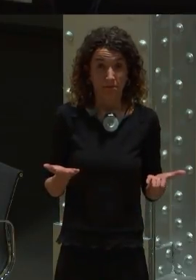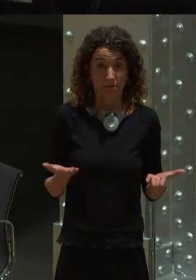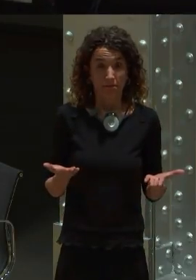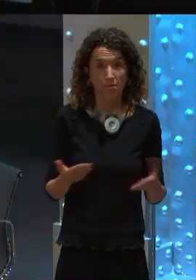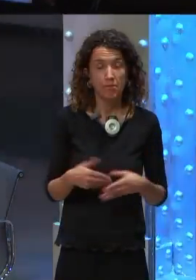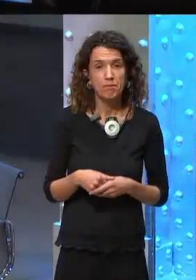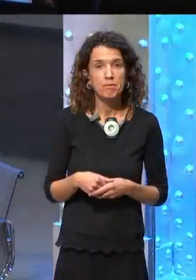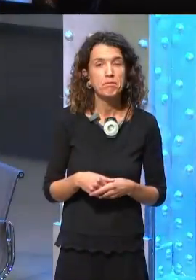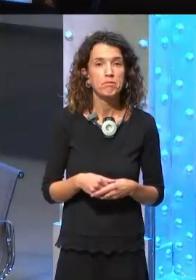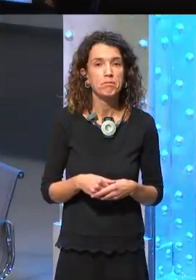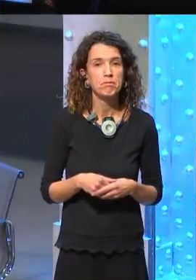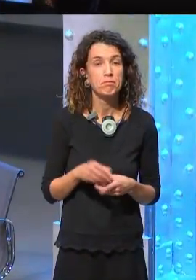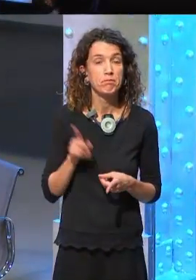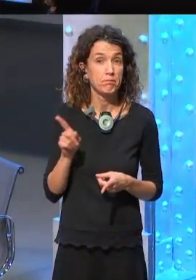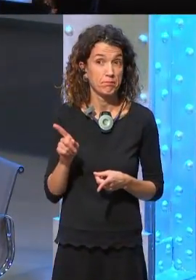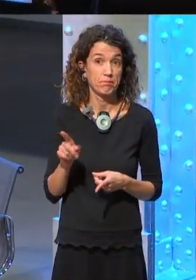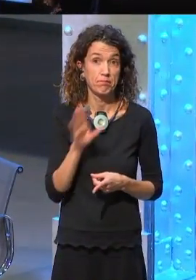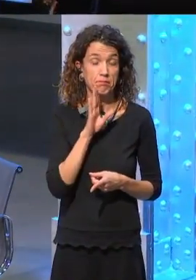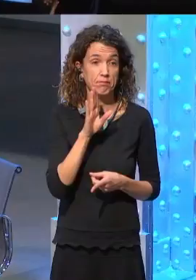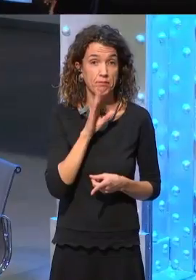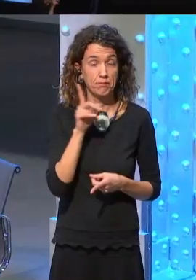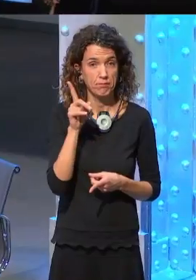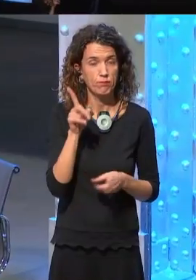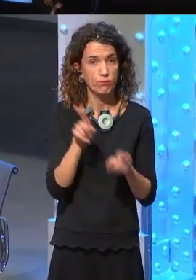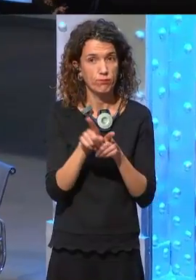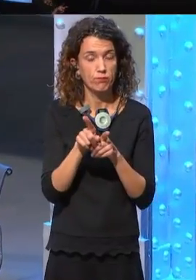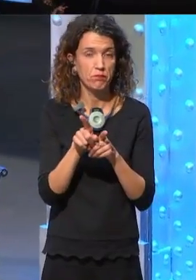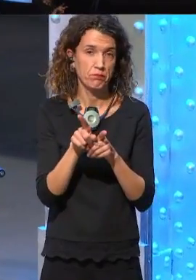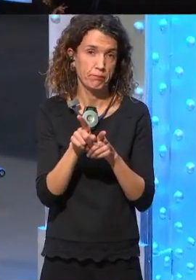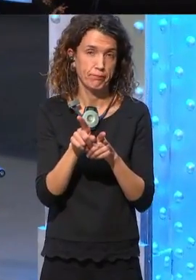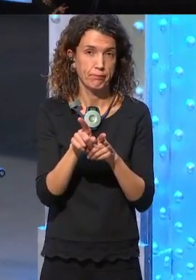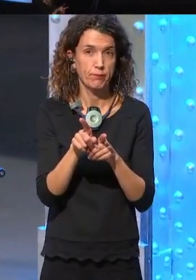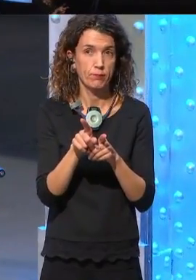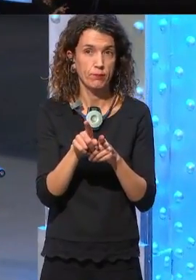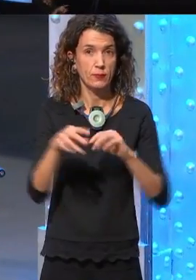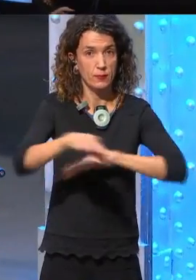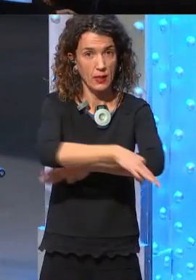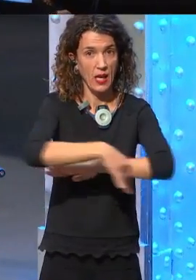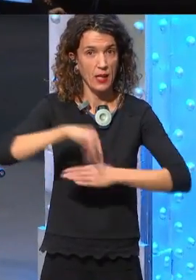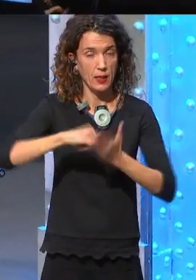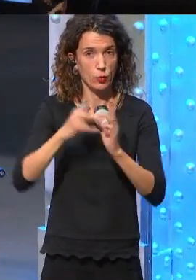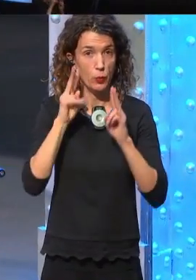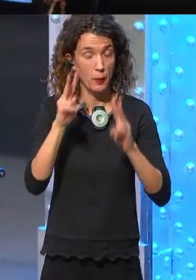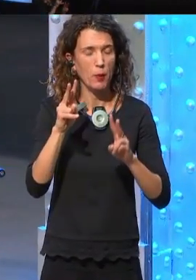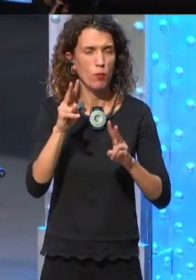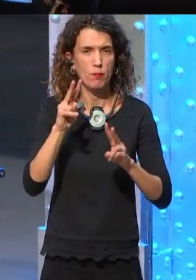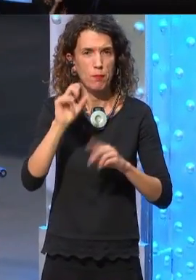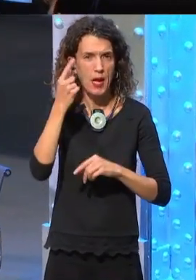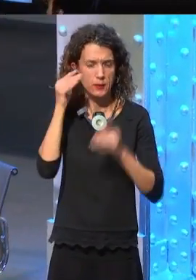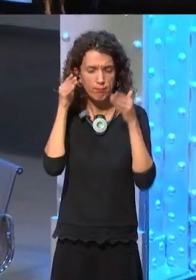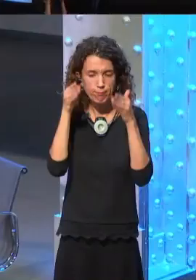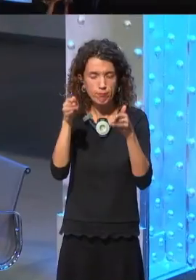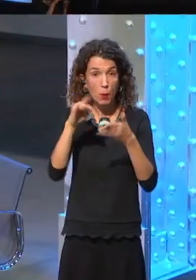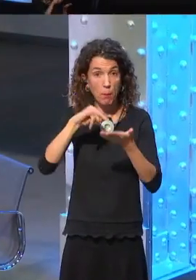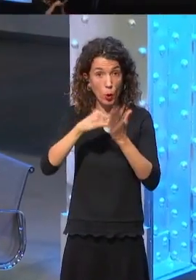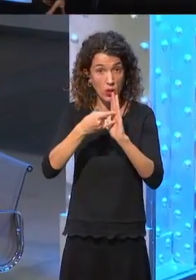Bueno, pues esto es una impresión arquitectural, pero me gustaría que nos fijásemos sobre todo en